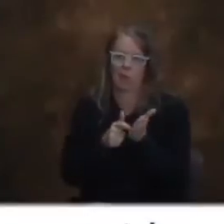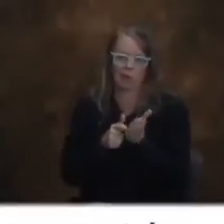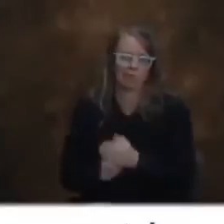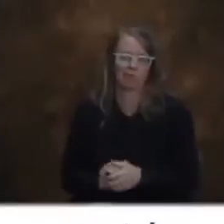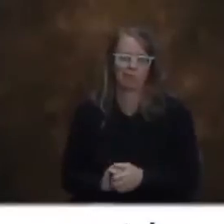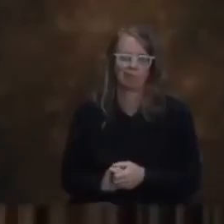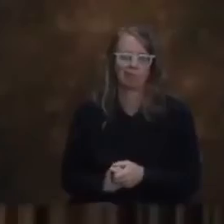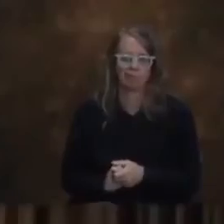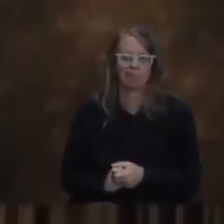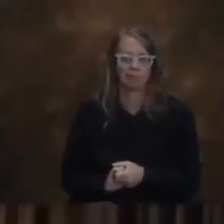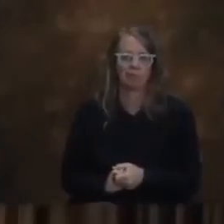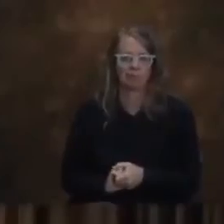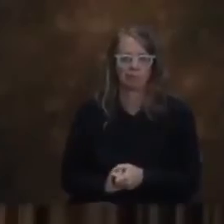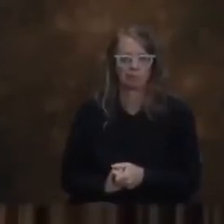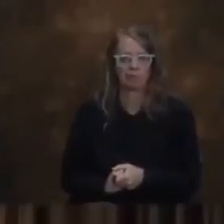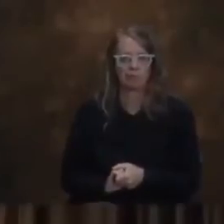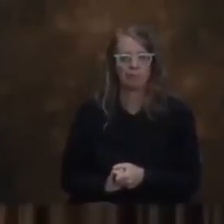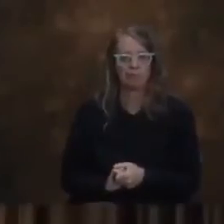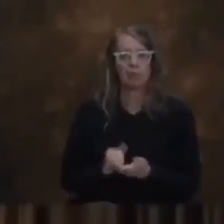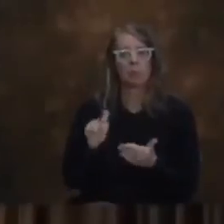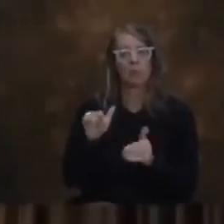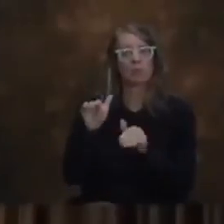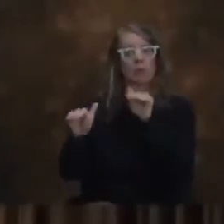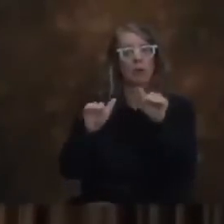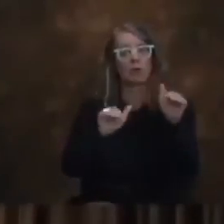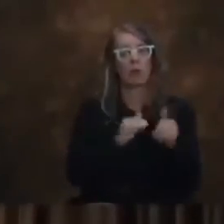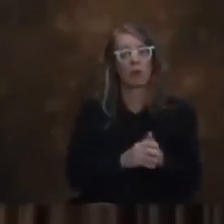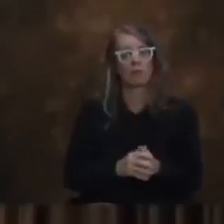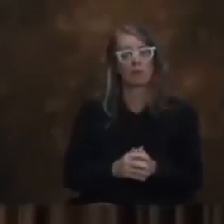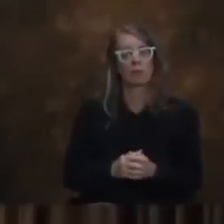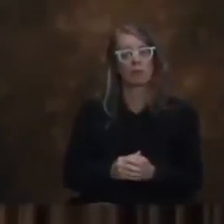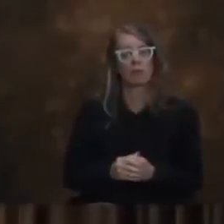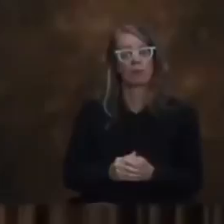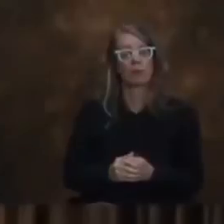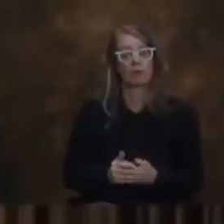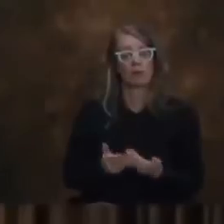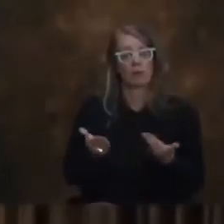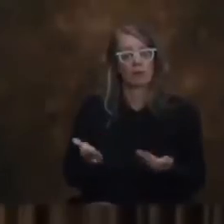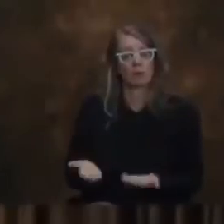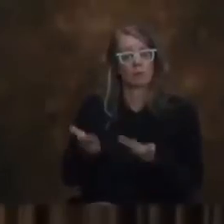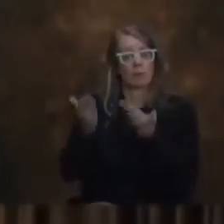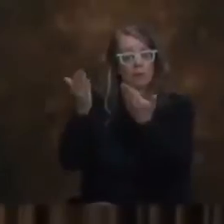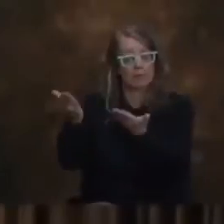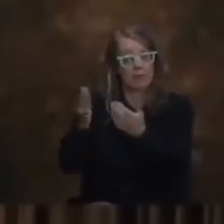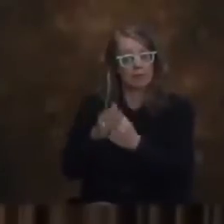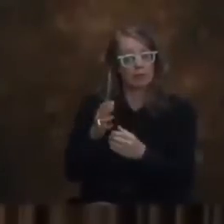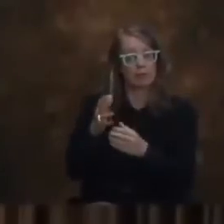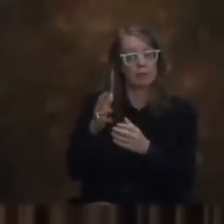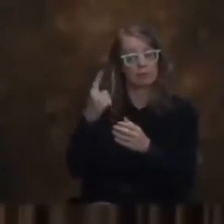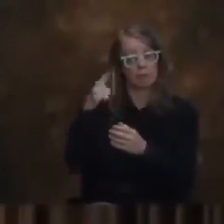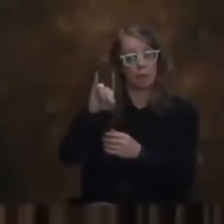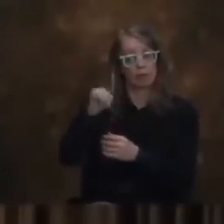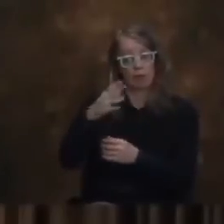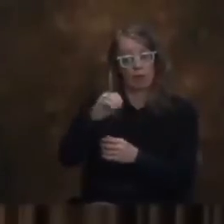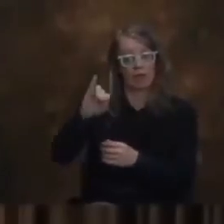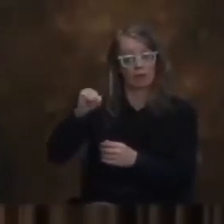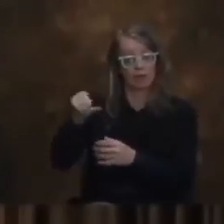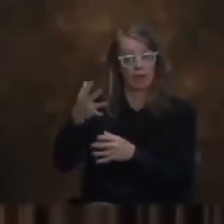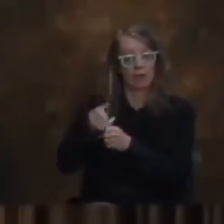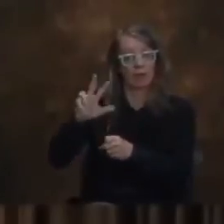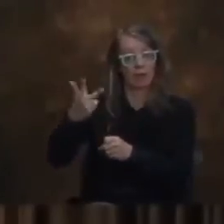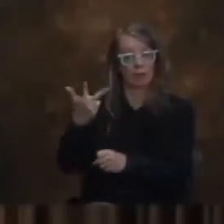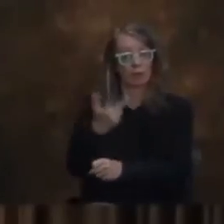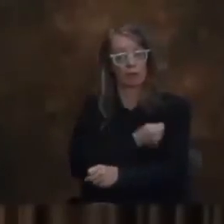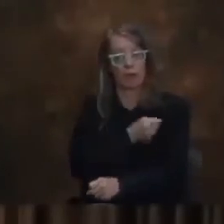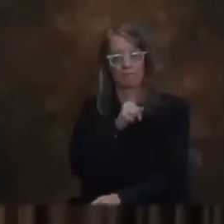tercera dosis si son elegibles ni un recordatorio que esa recomendación no incluye las personas que recibieron la vacuna de